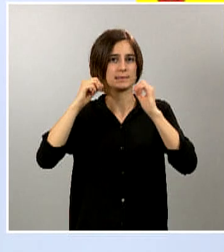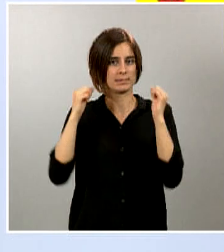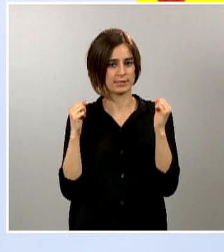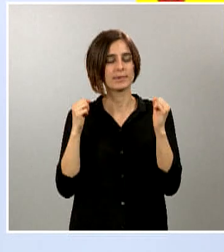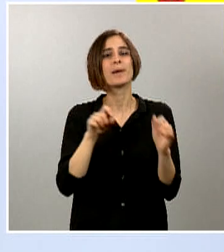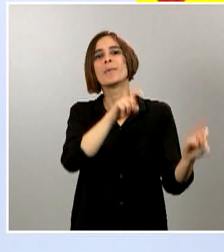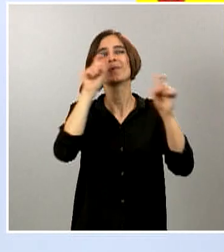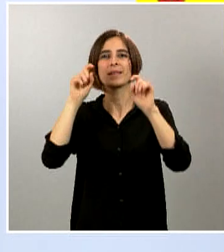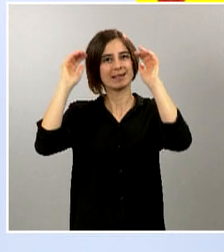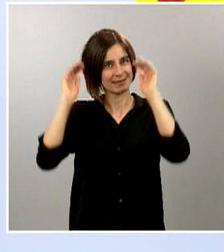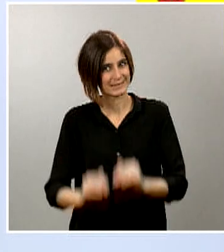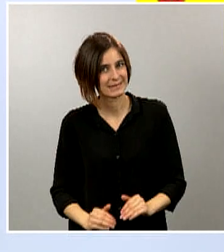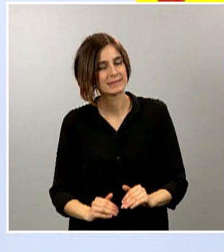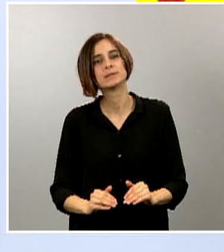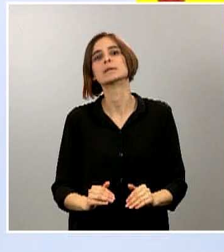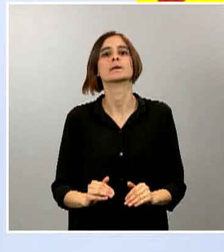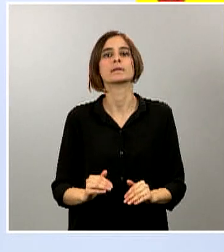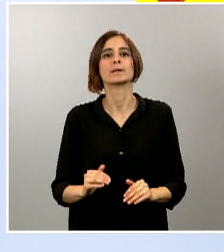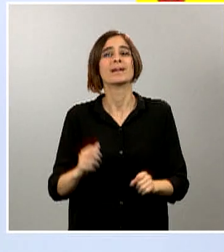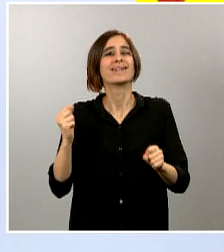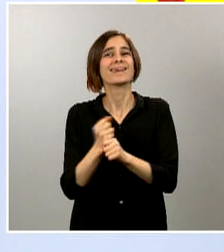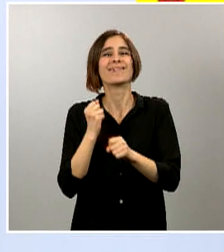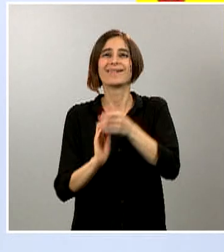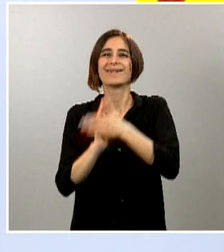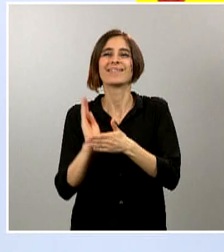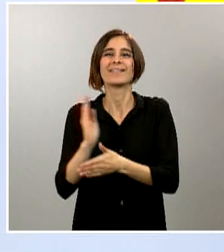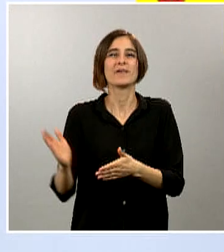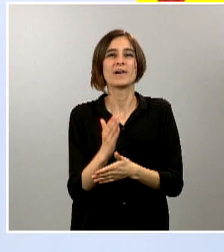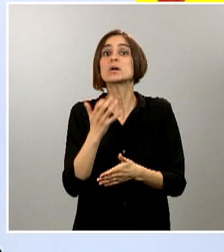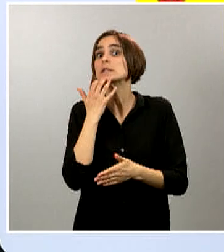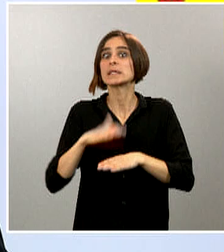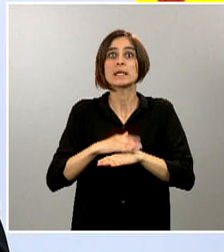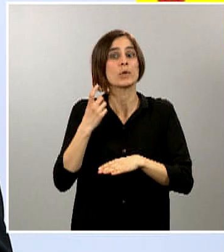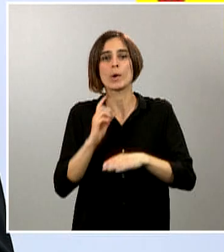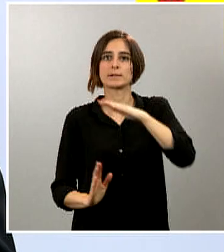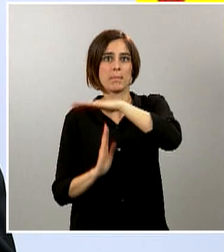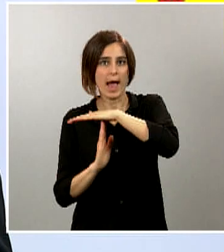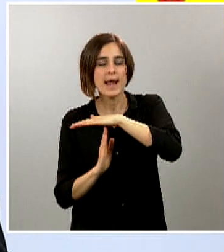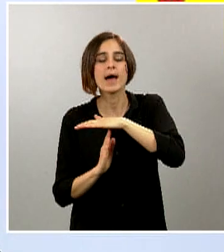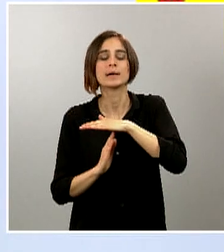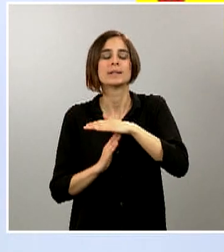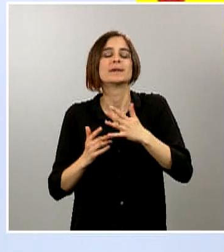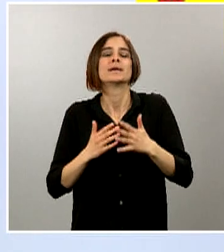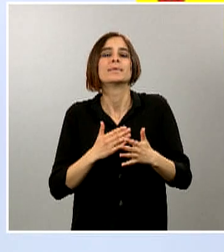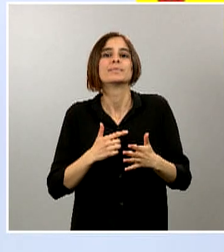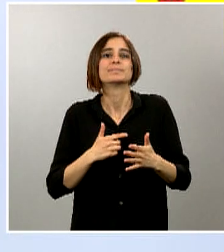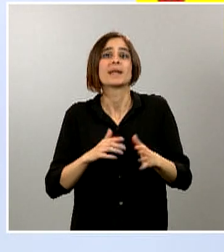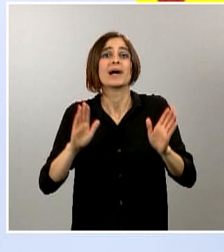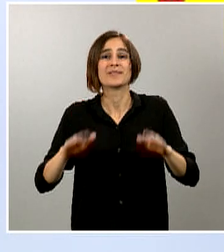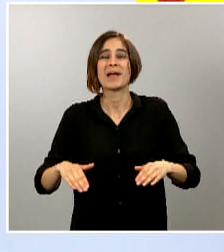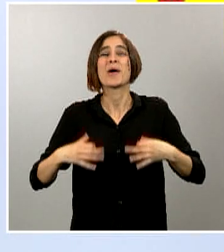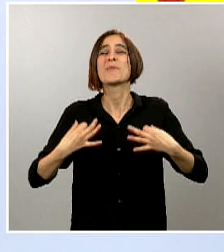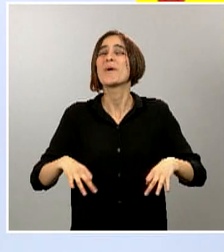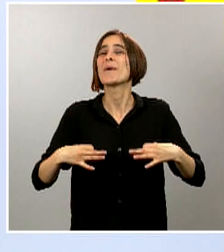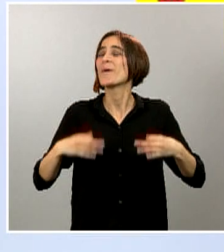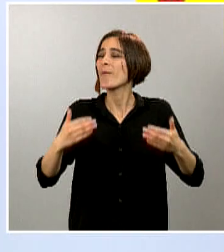de cese de actividad productiva no esencial y, en definitiva, de restricción de la normalidad más